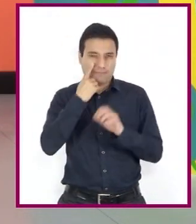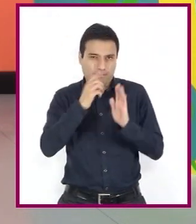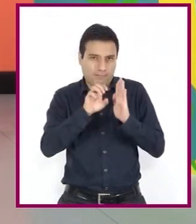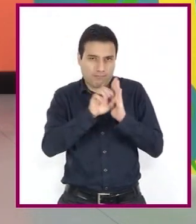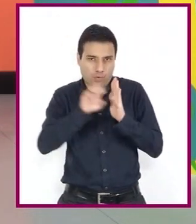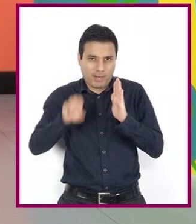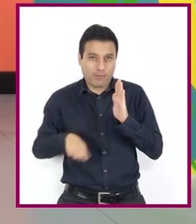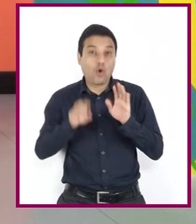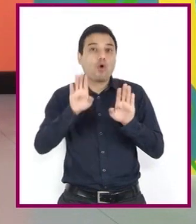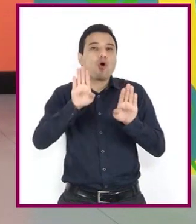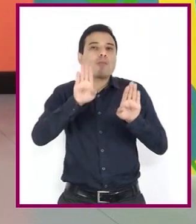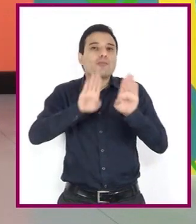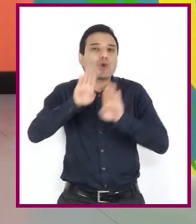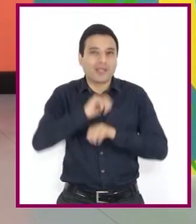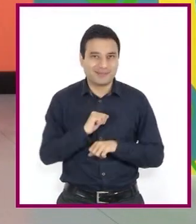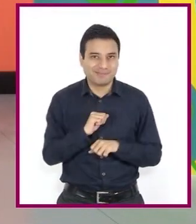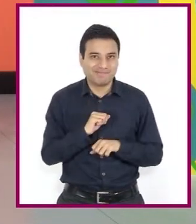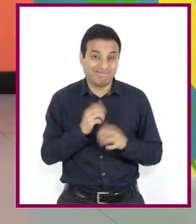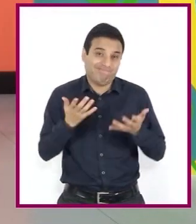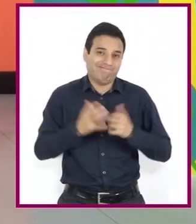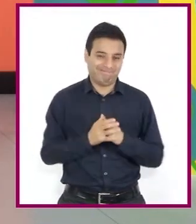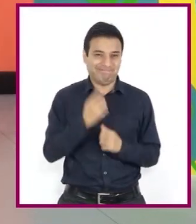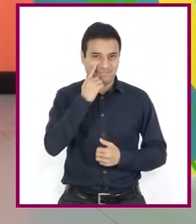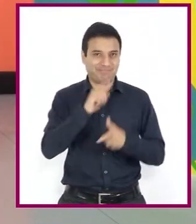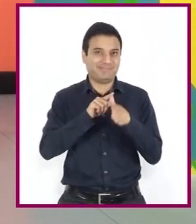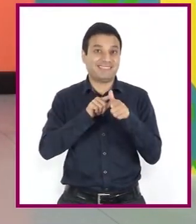biología. Continuemos, profesor.